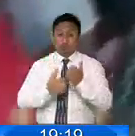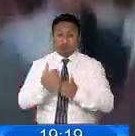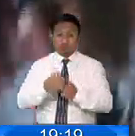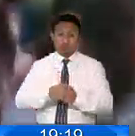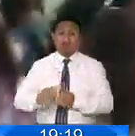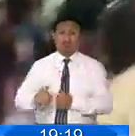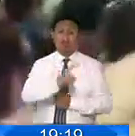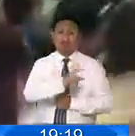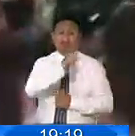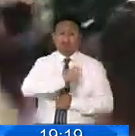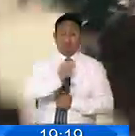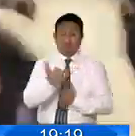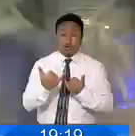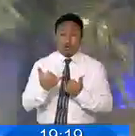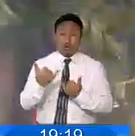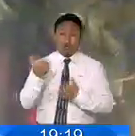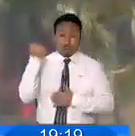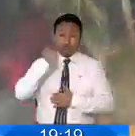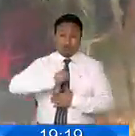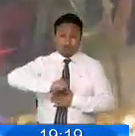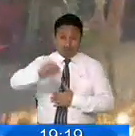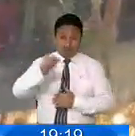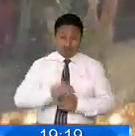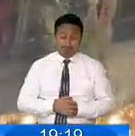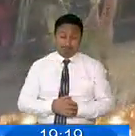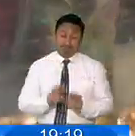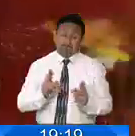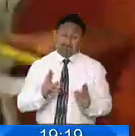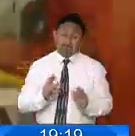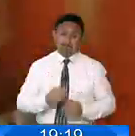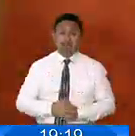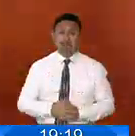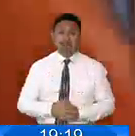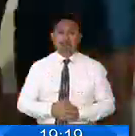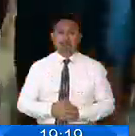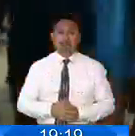visitaron la península. Desde la provincia de Santa Elena, informó Darwin Villao.